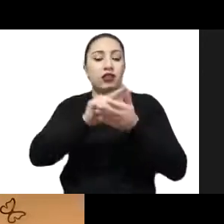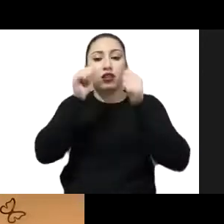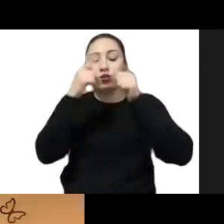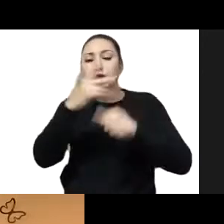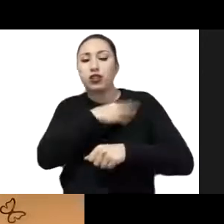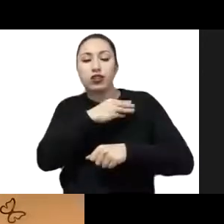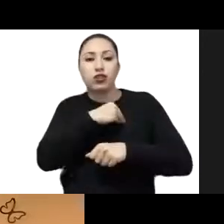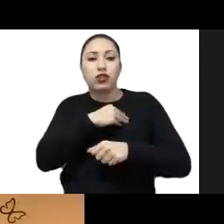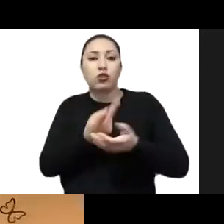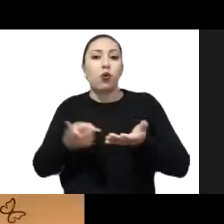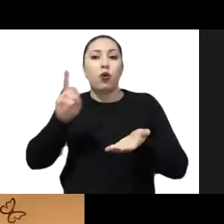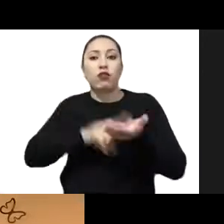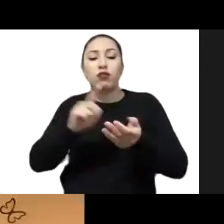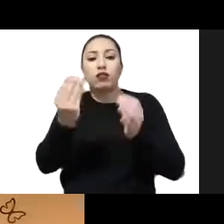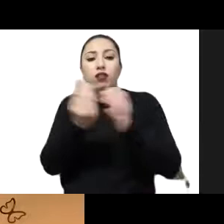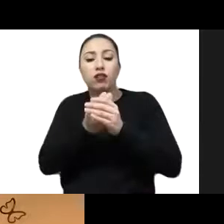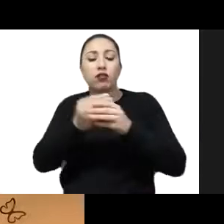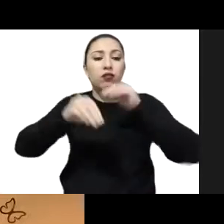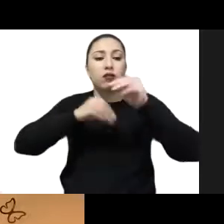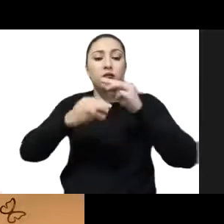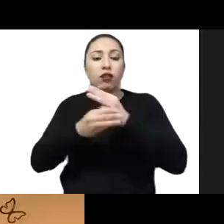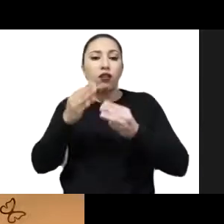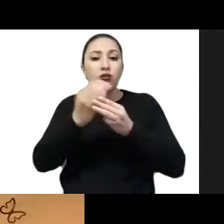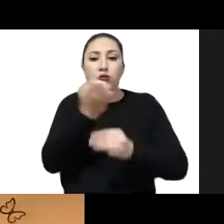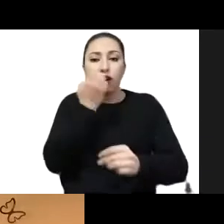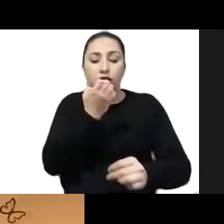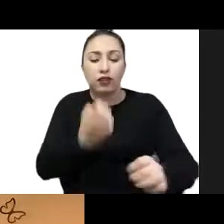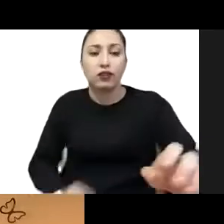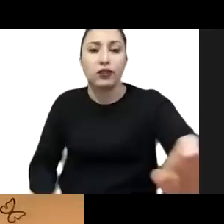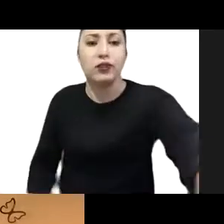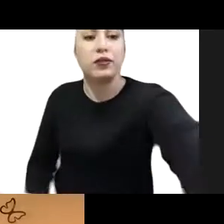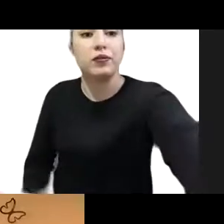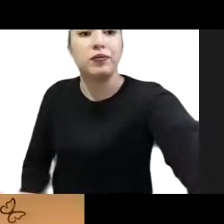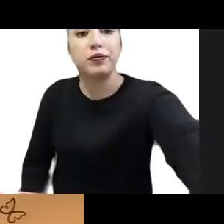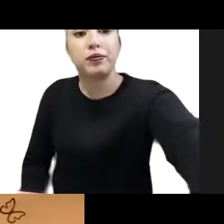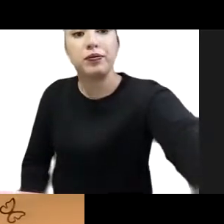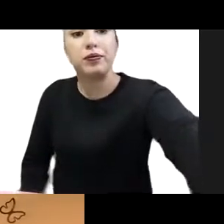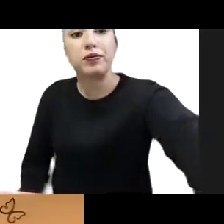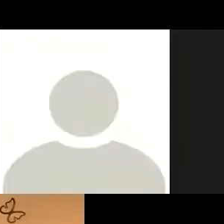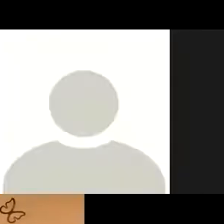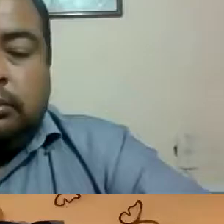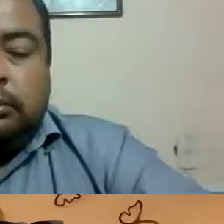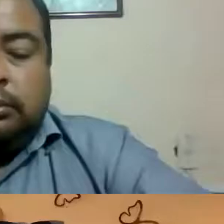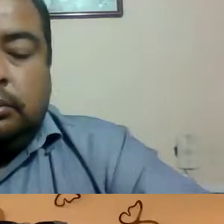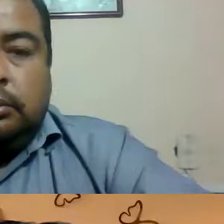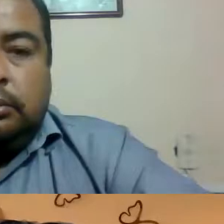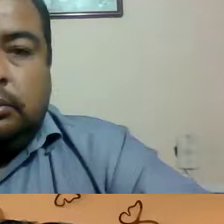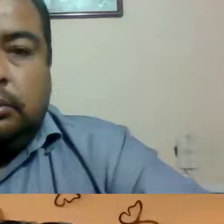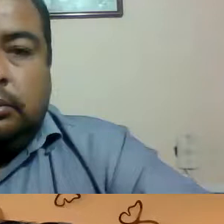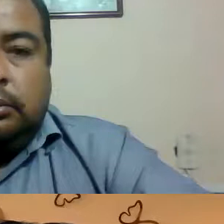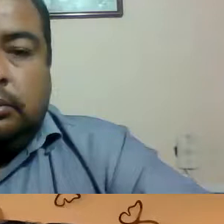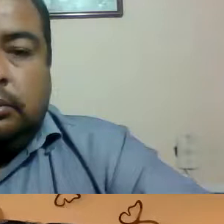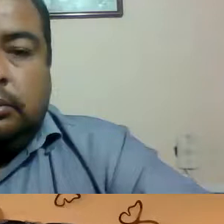clase, ¿no? Que tienen que atender las clases de sus hijos. Entonces, le agradezco mucho su comentario, es